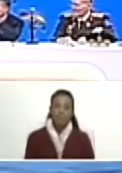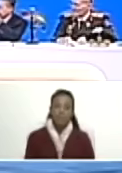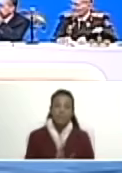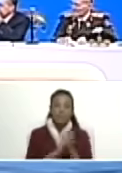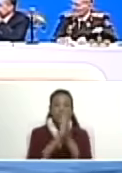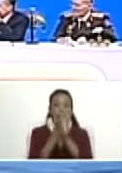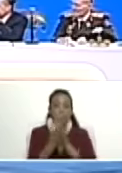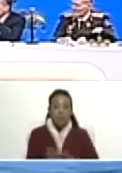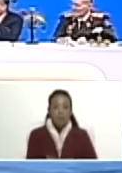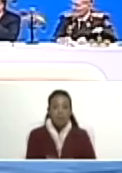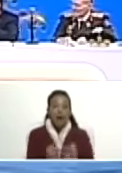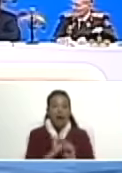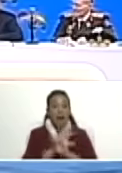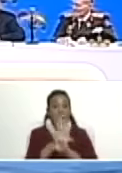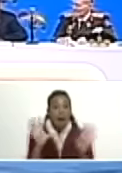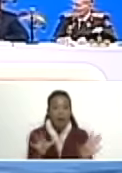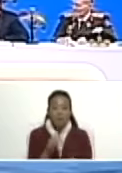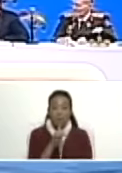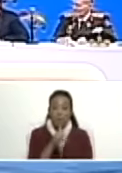Cuentas claras